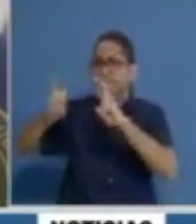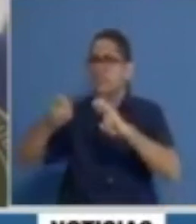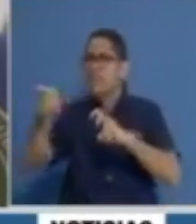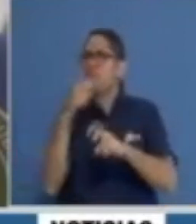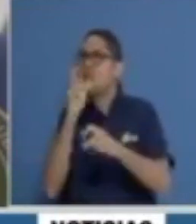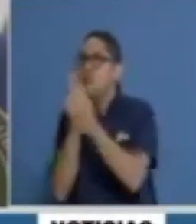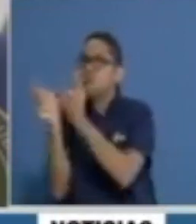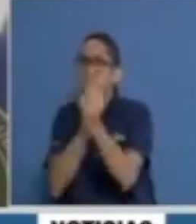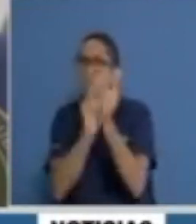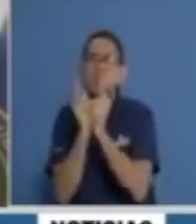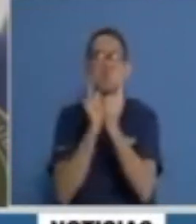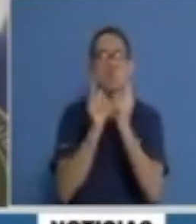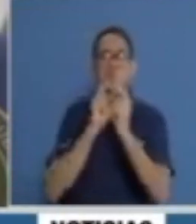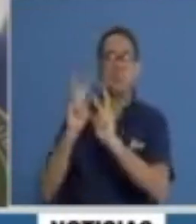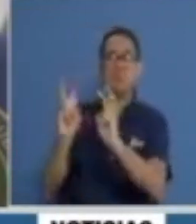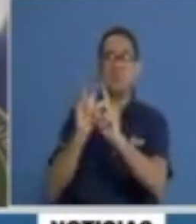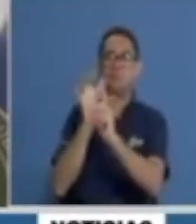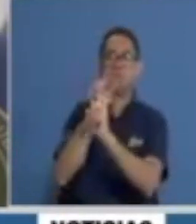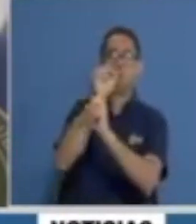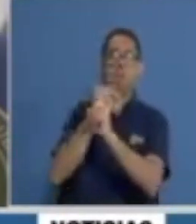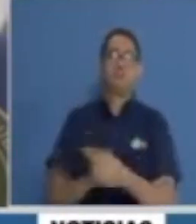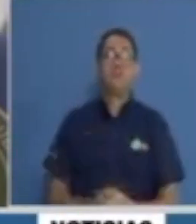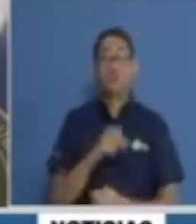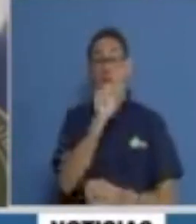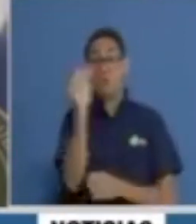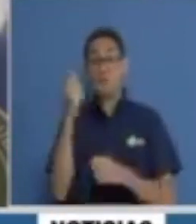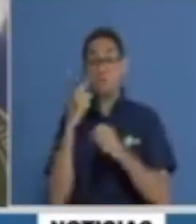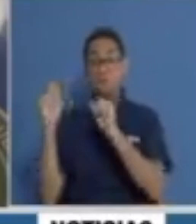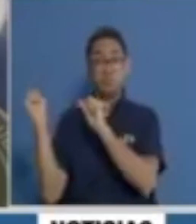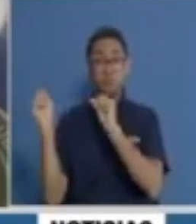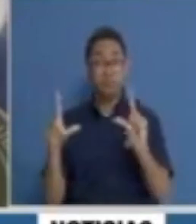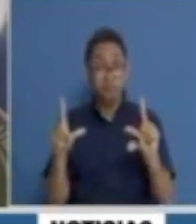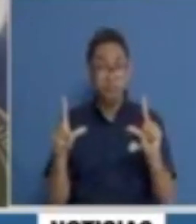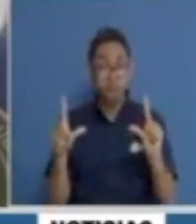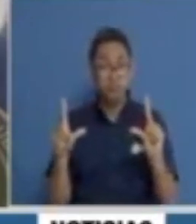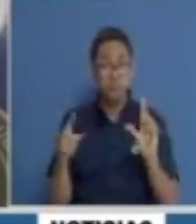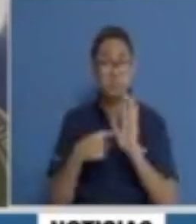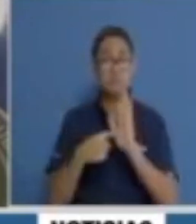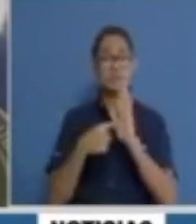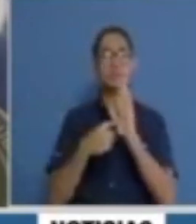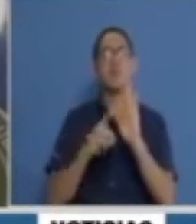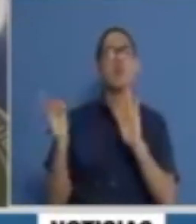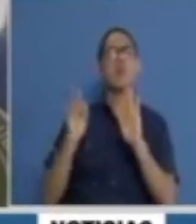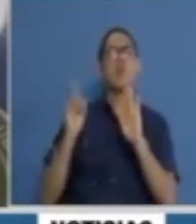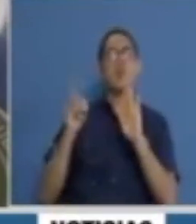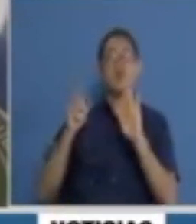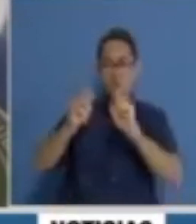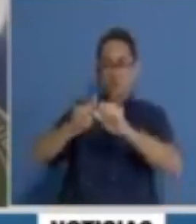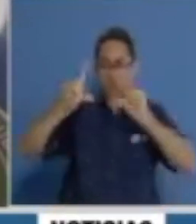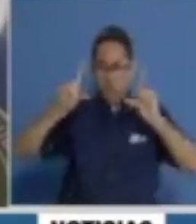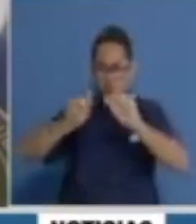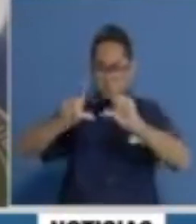contactos respectivos. En la siguiente lámina, lo que hacemos es ampliar lo que son las zonas de Panamá Metro,